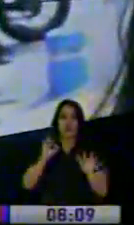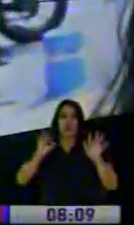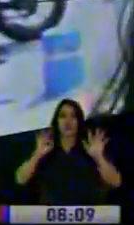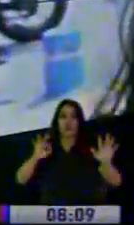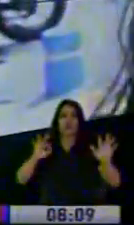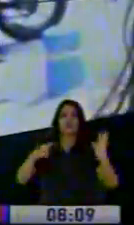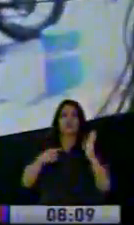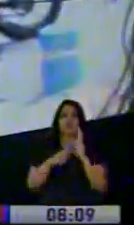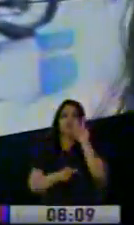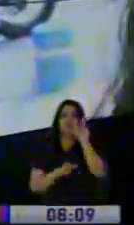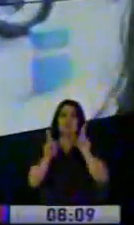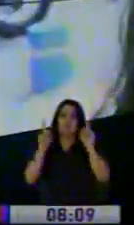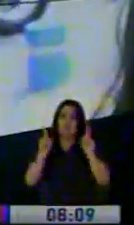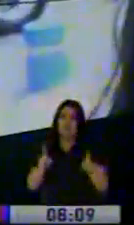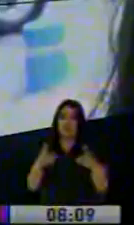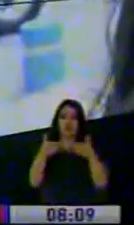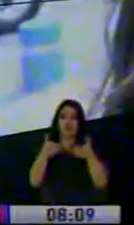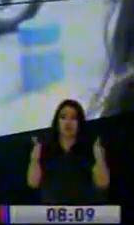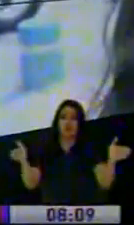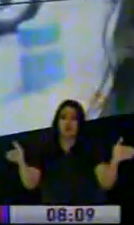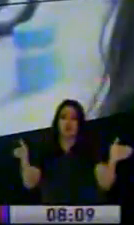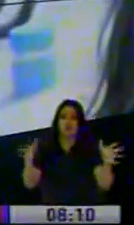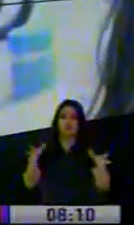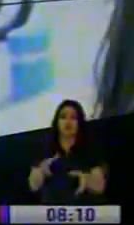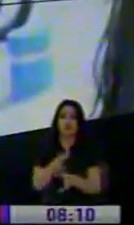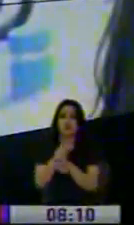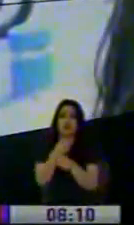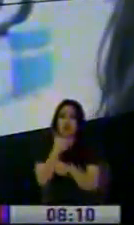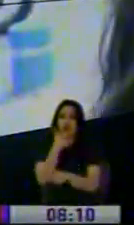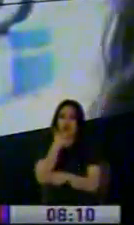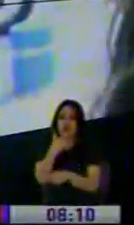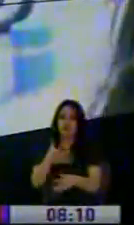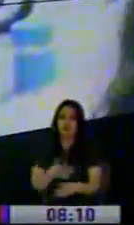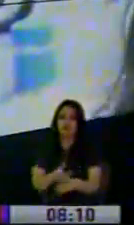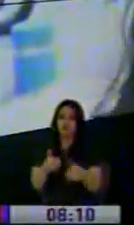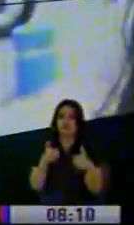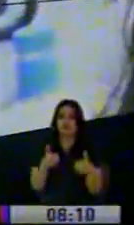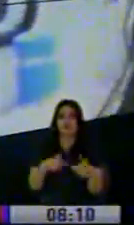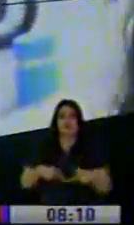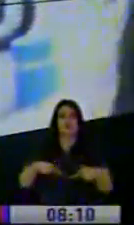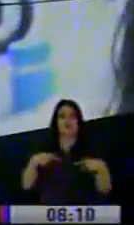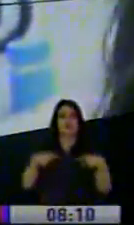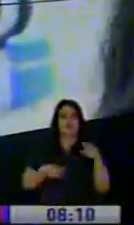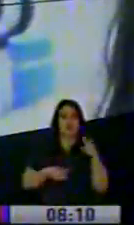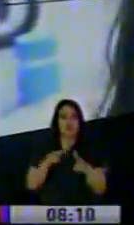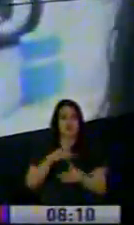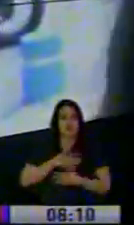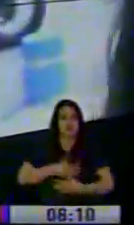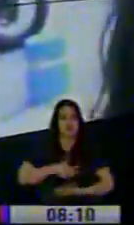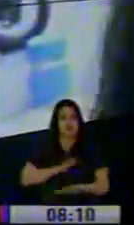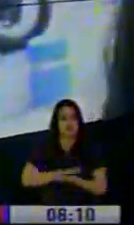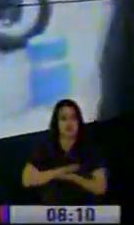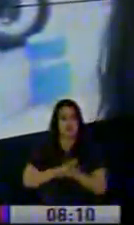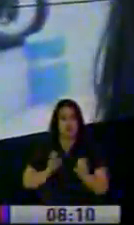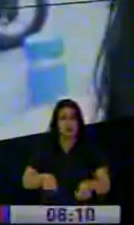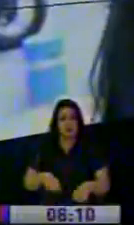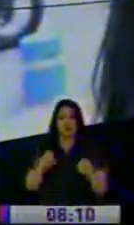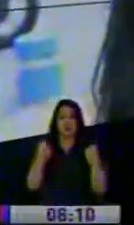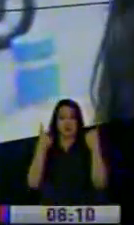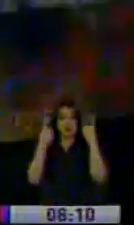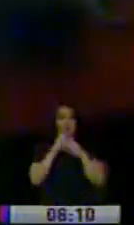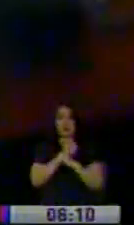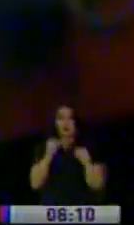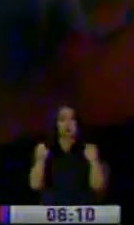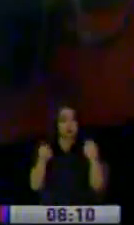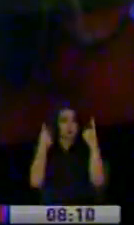8,000 personas, tenía que existir por lo menos seguridades, garantizar la vida de las personas y la tranquilidad. Yo hago